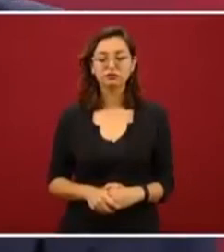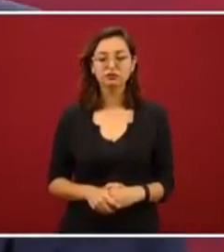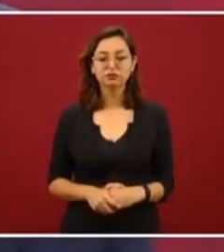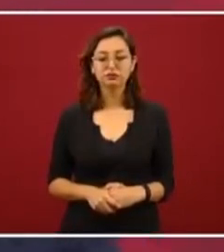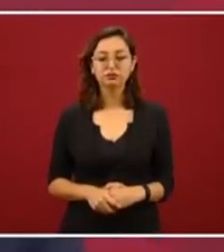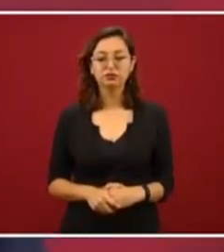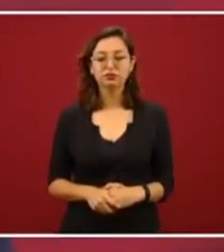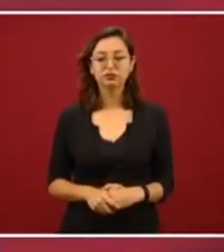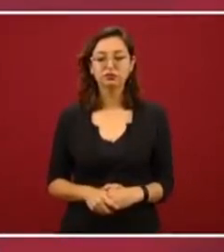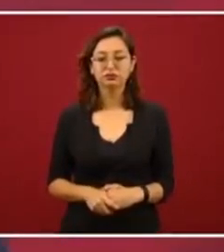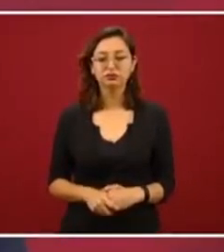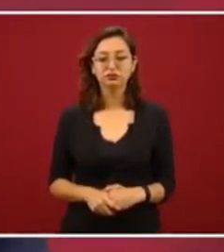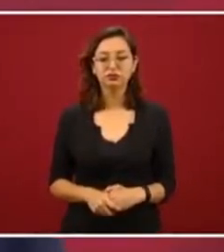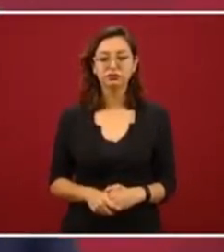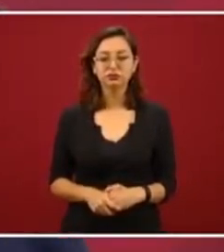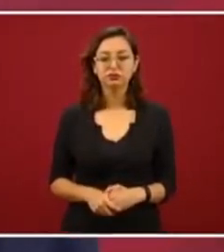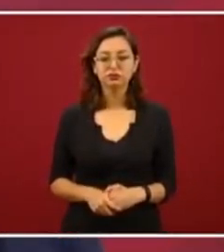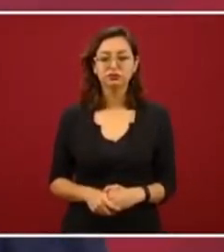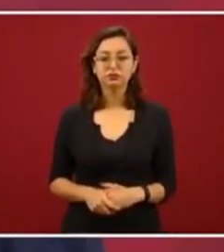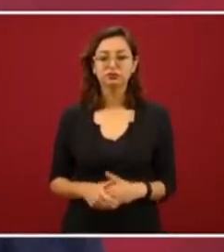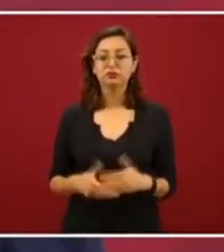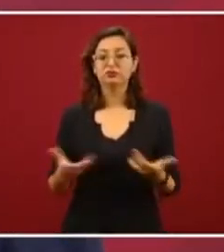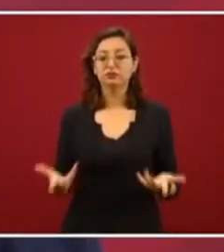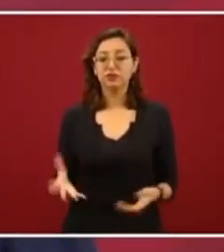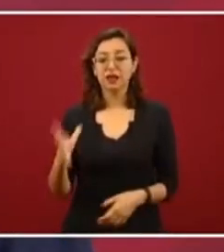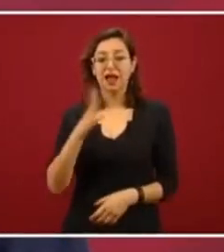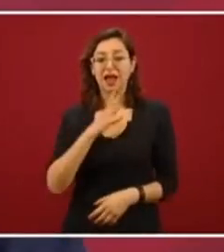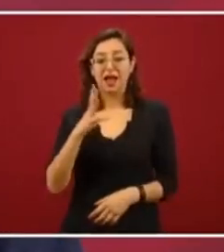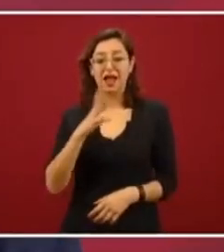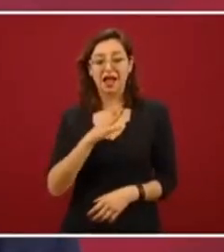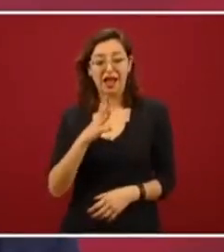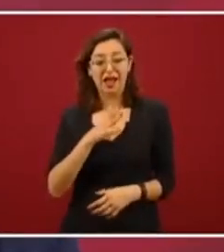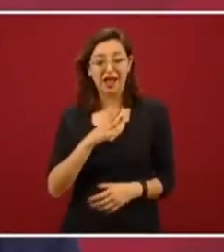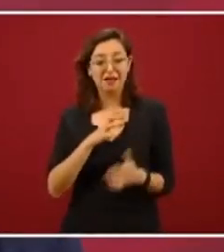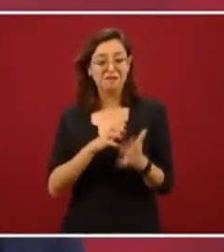millones de enfermeras.